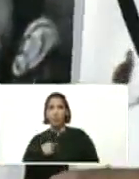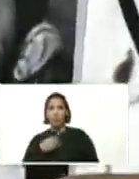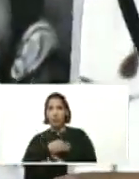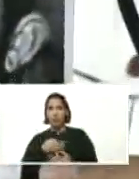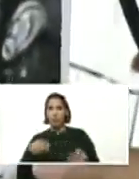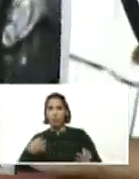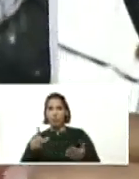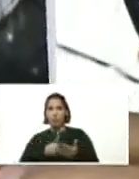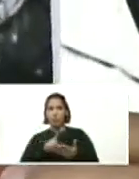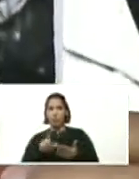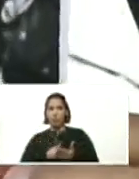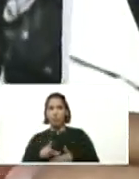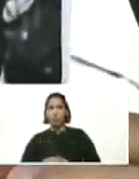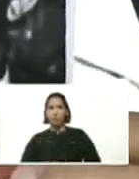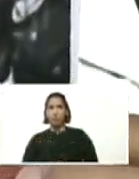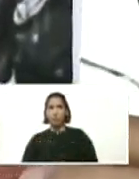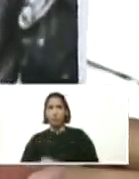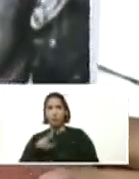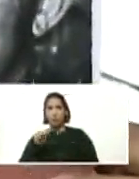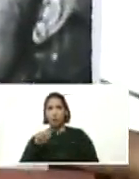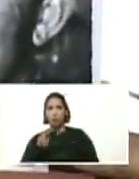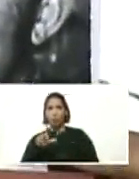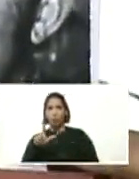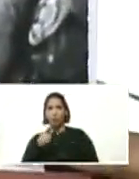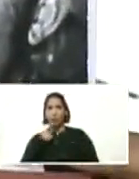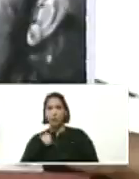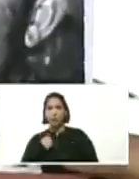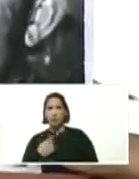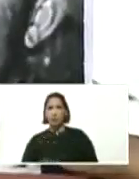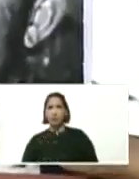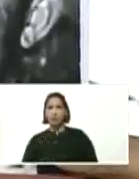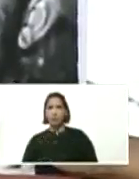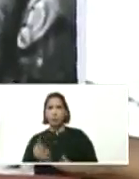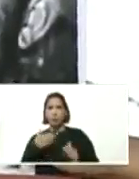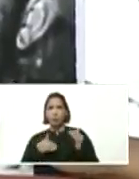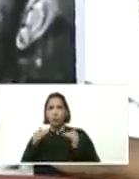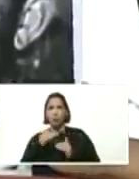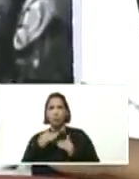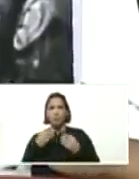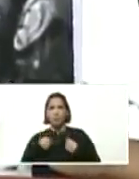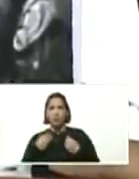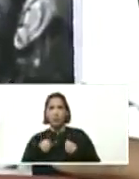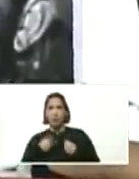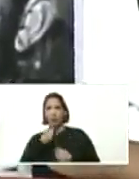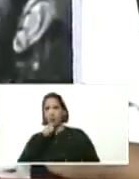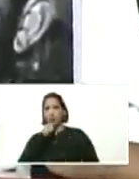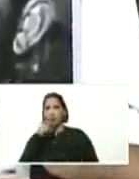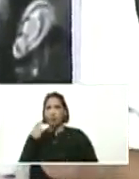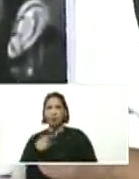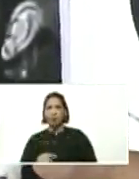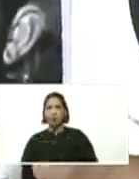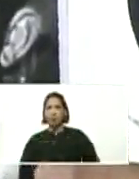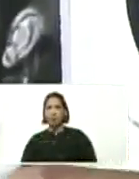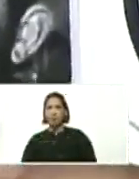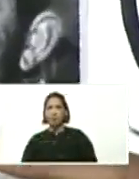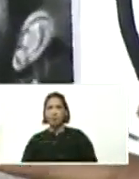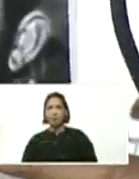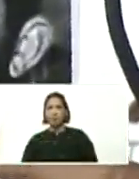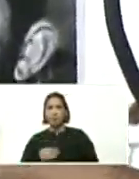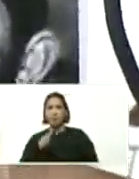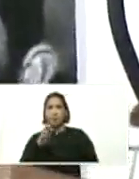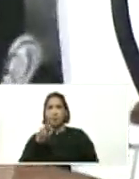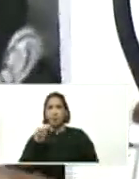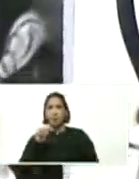extraordinaria, Raúl me dice que es extraordinaria, sobre la vida de quien tenía el seudónimo de Bracamonte cuando